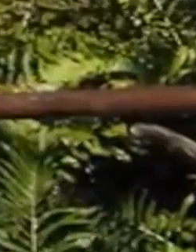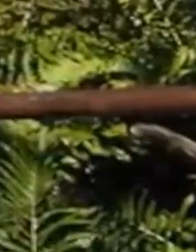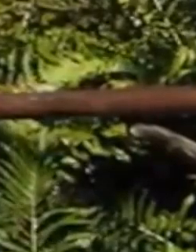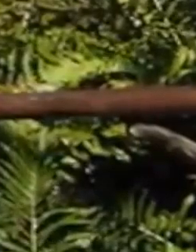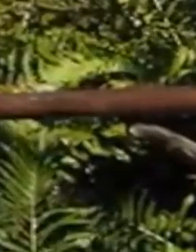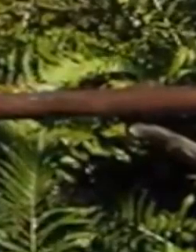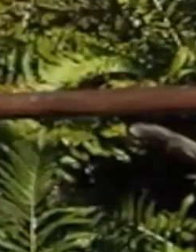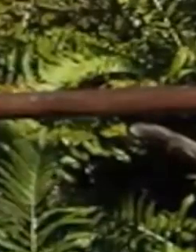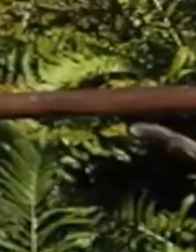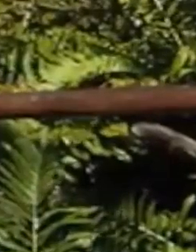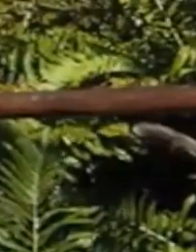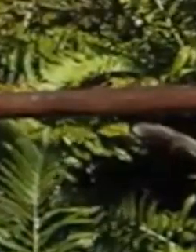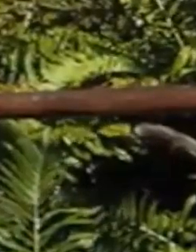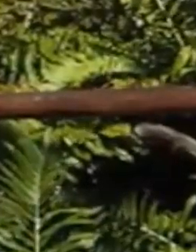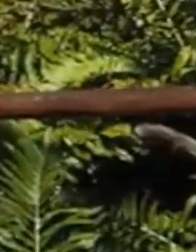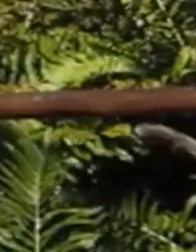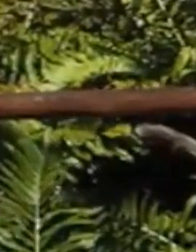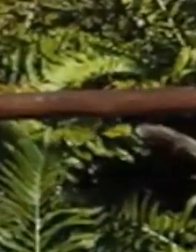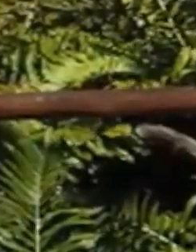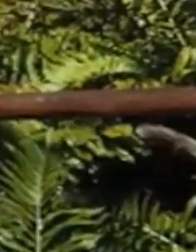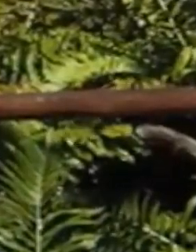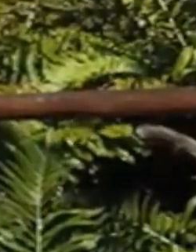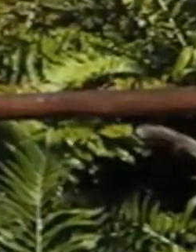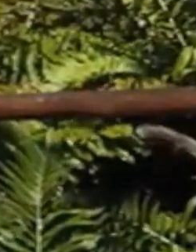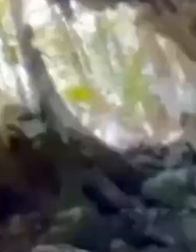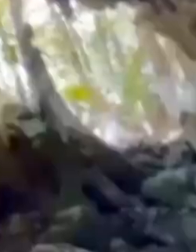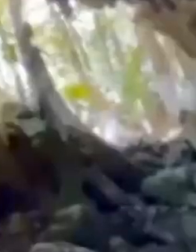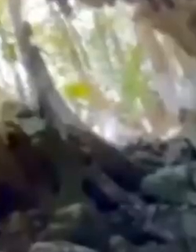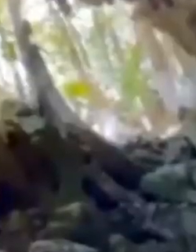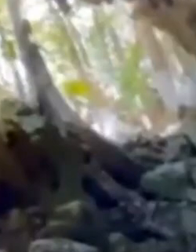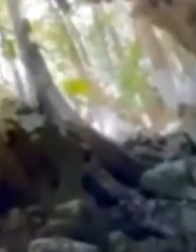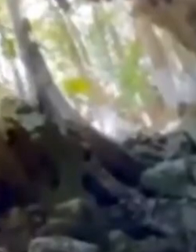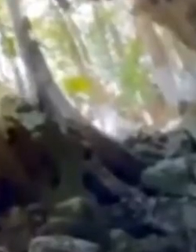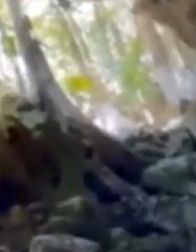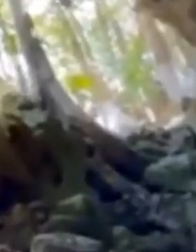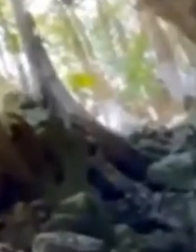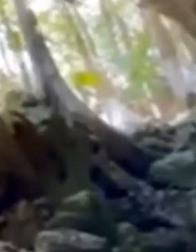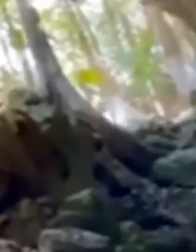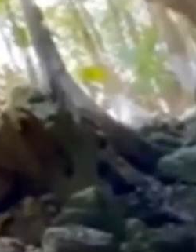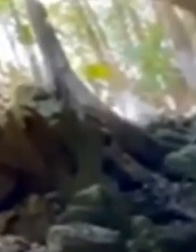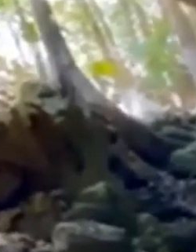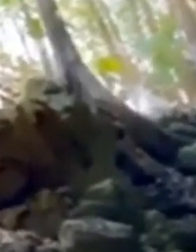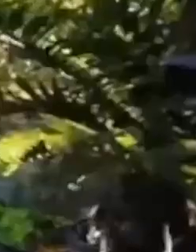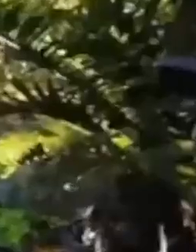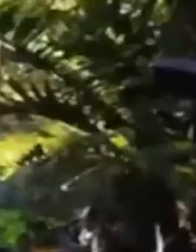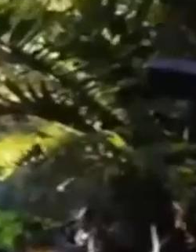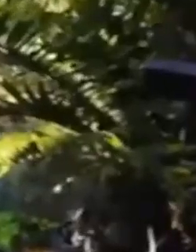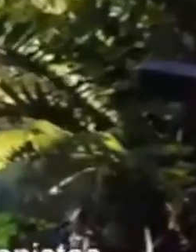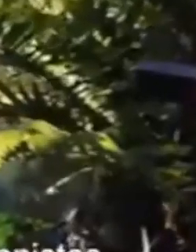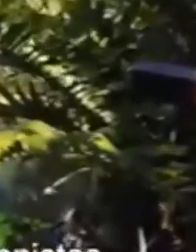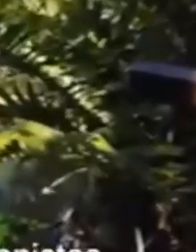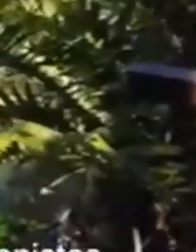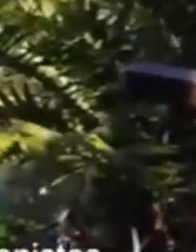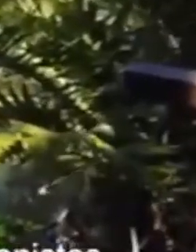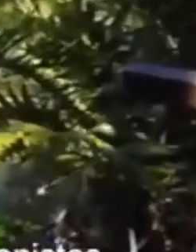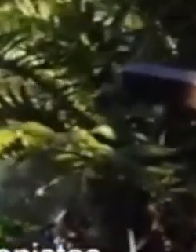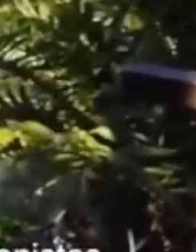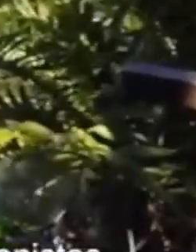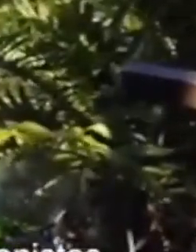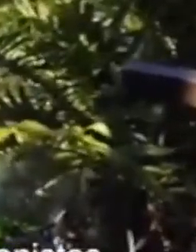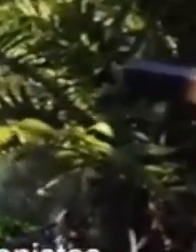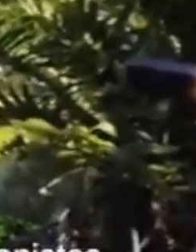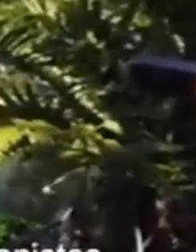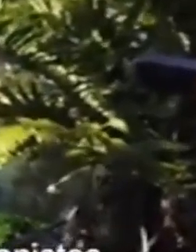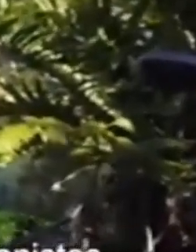políticos y todo eso, para dar un mal informe. Es que ellos no están en el lugar, no viven en el